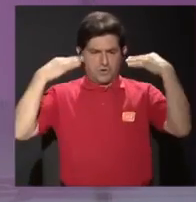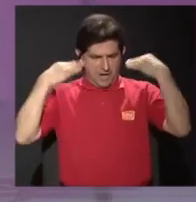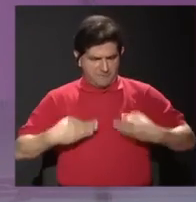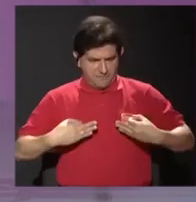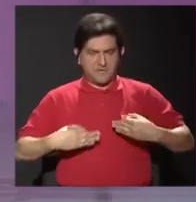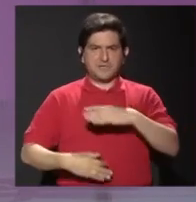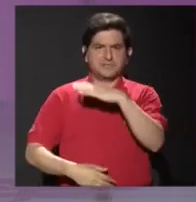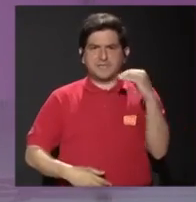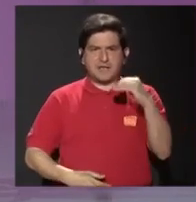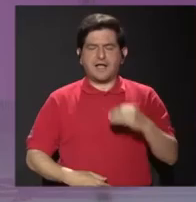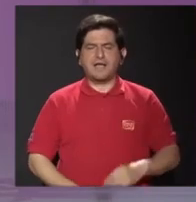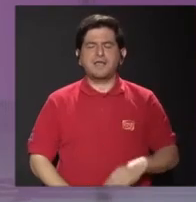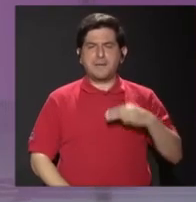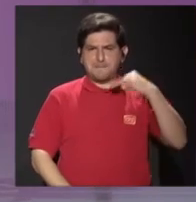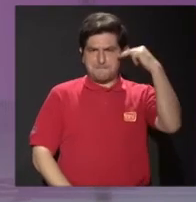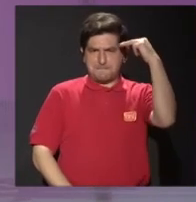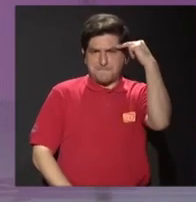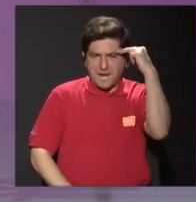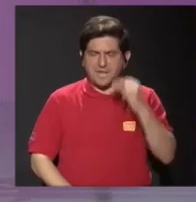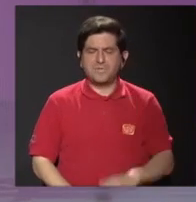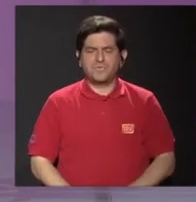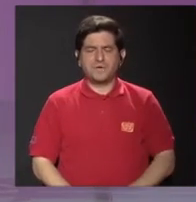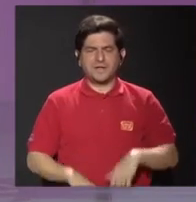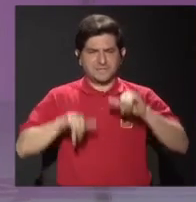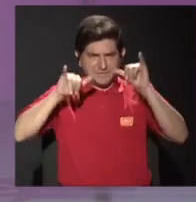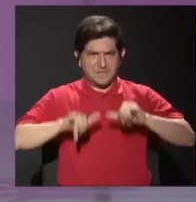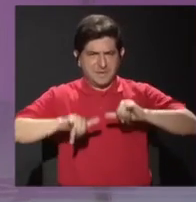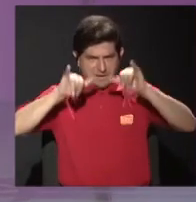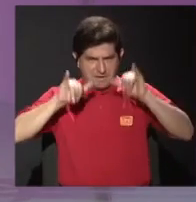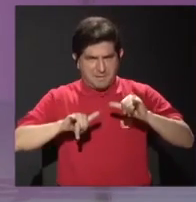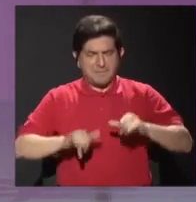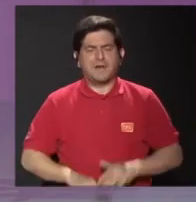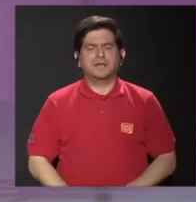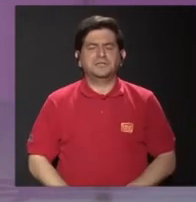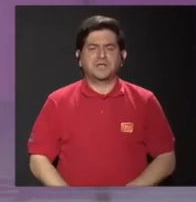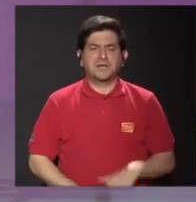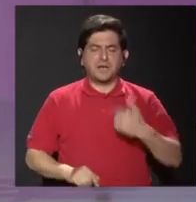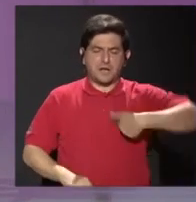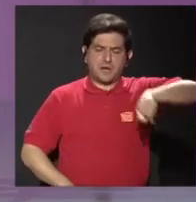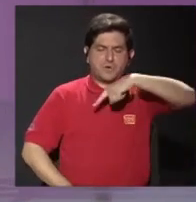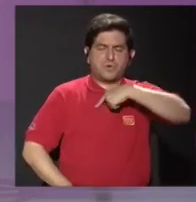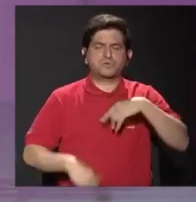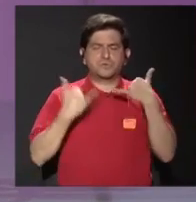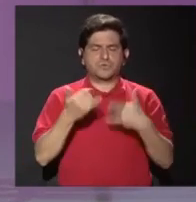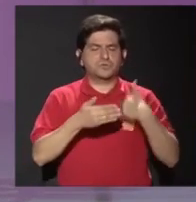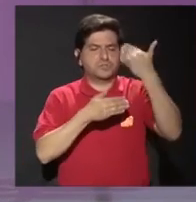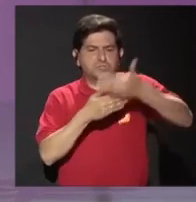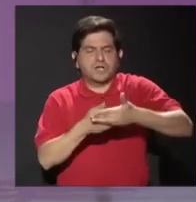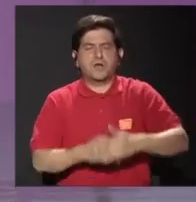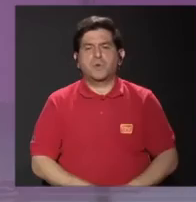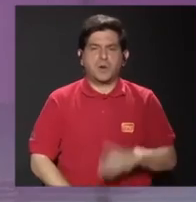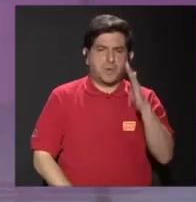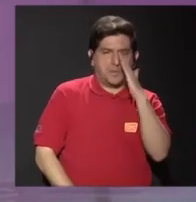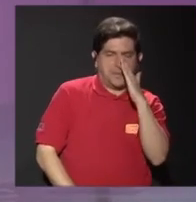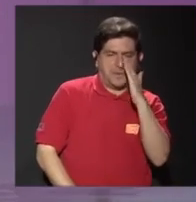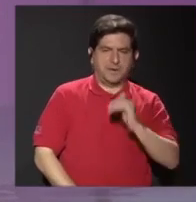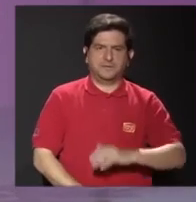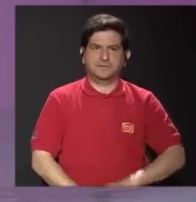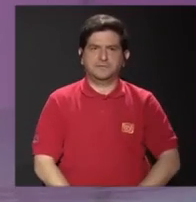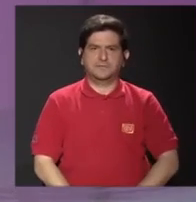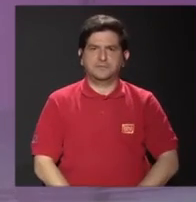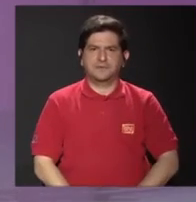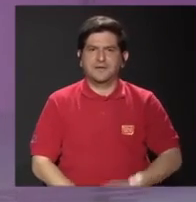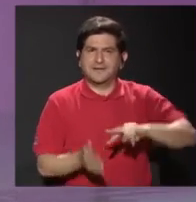y por supuesto un entorno de amor y estabilidad para poder convertirnos en madres el hablar de que